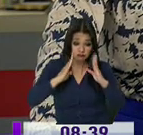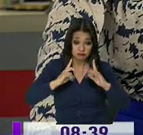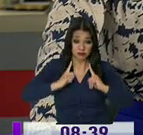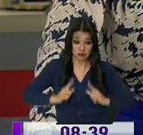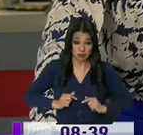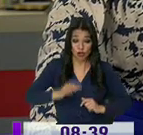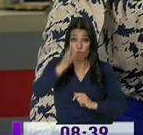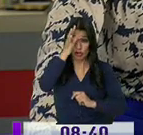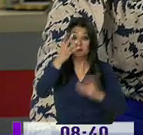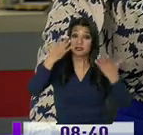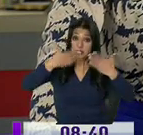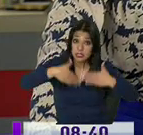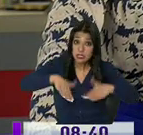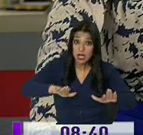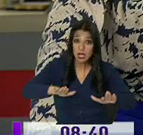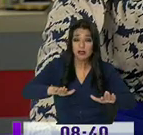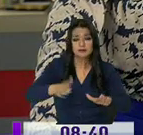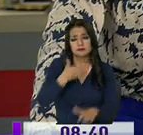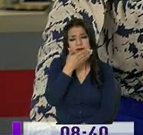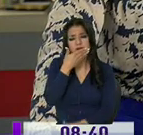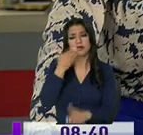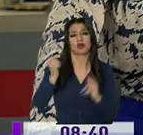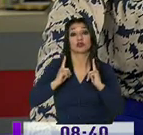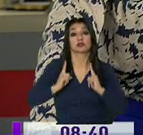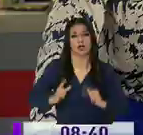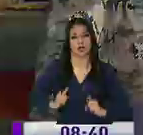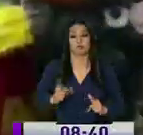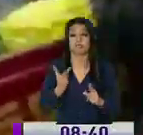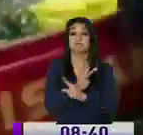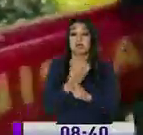recibió, el comunicador se encuentra fuera de peligro.